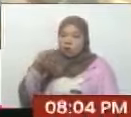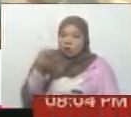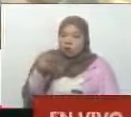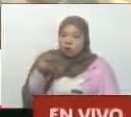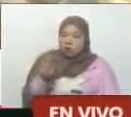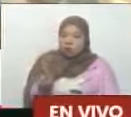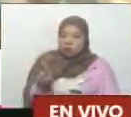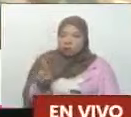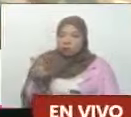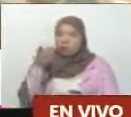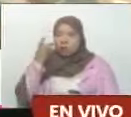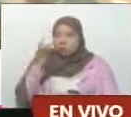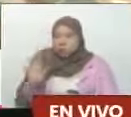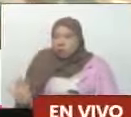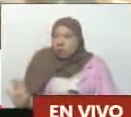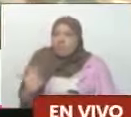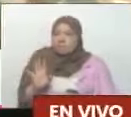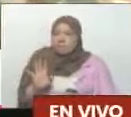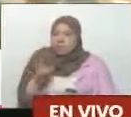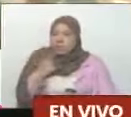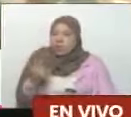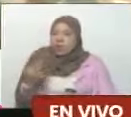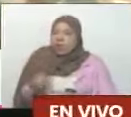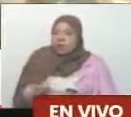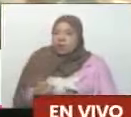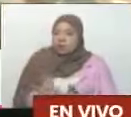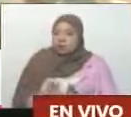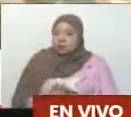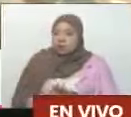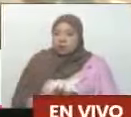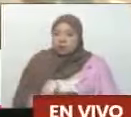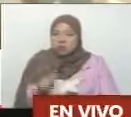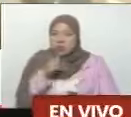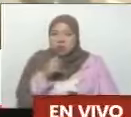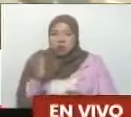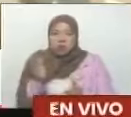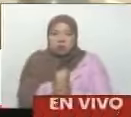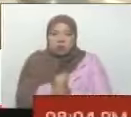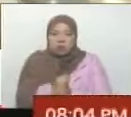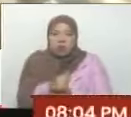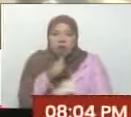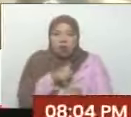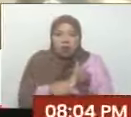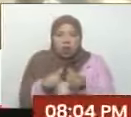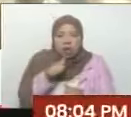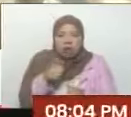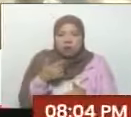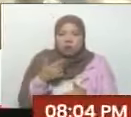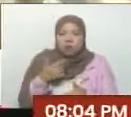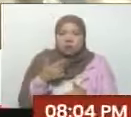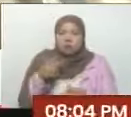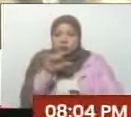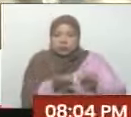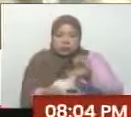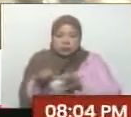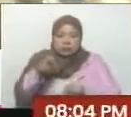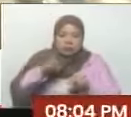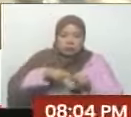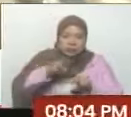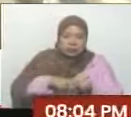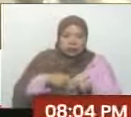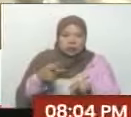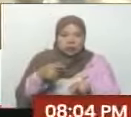pon tú, que no sea excusa, pues, que sea verdad. No, que no hemos conseguido el líquido, el asfalto, que no